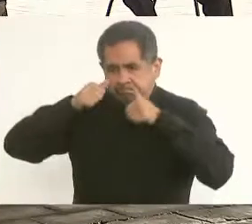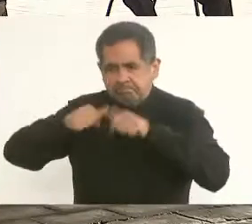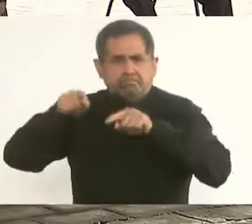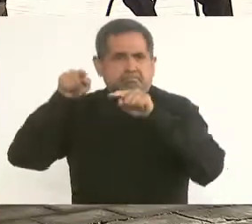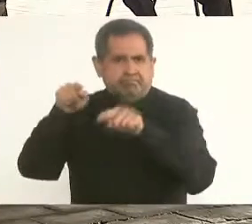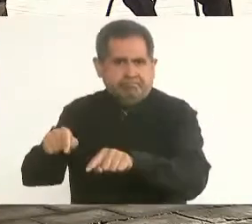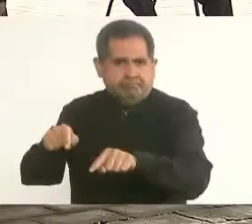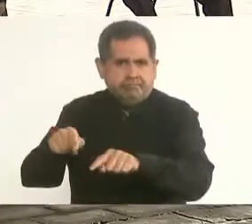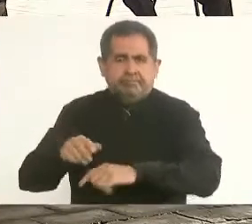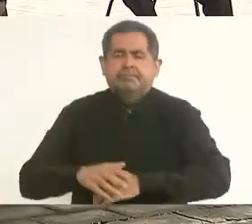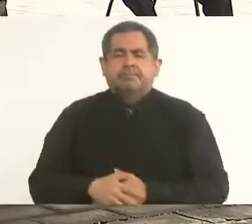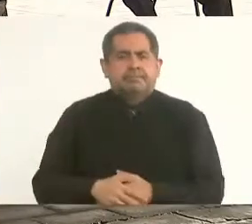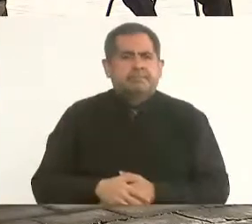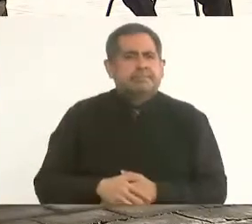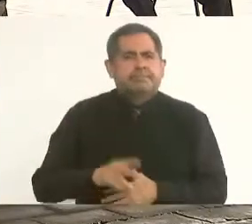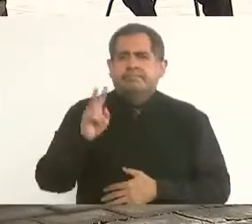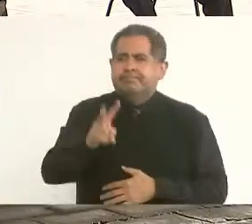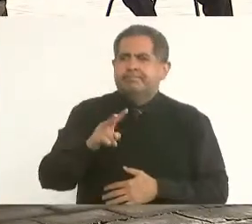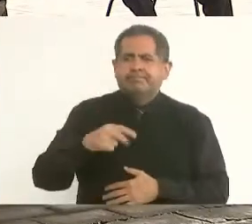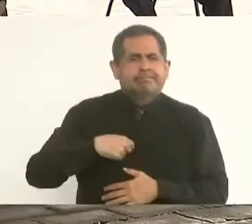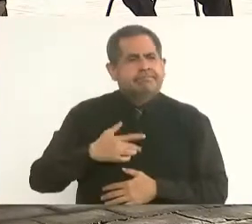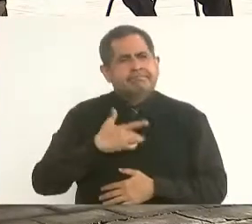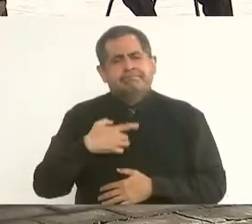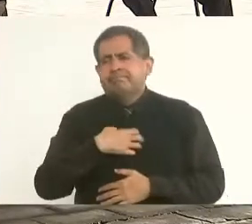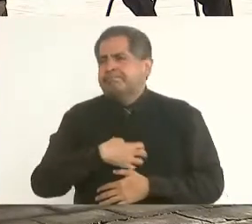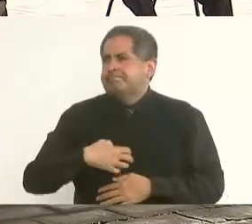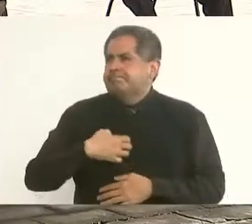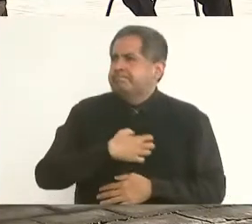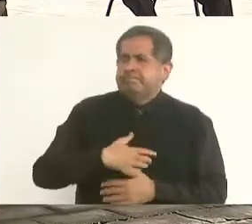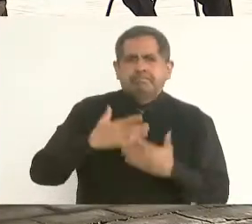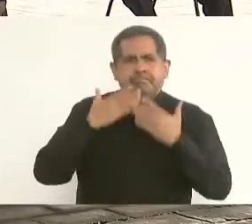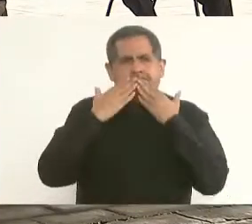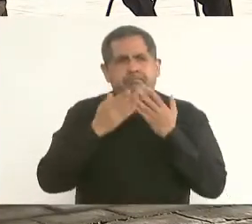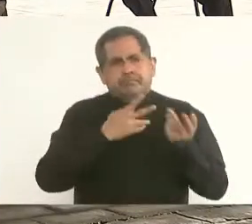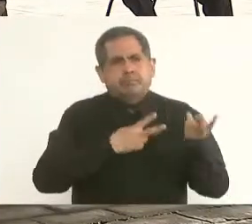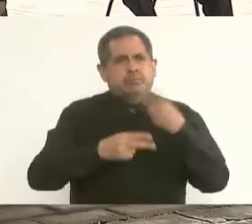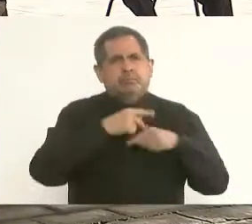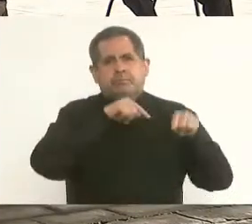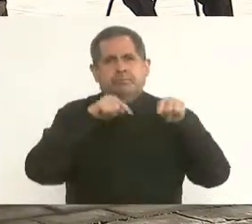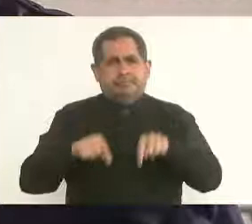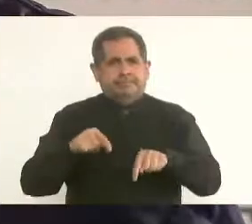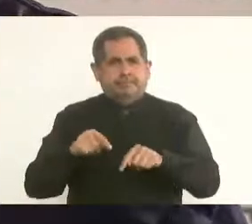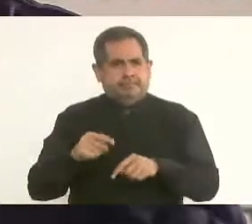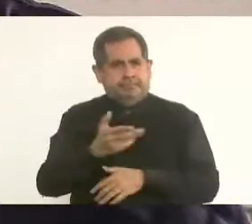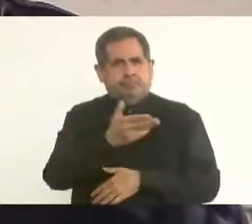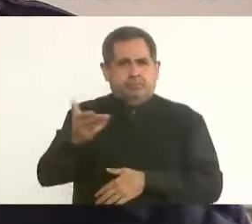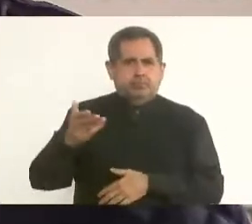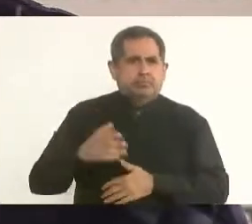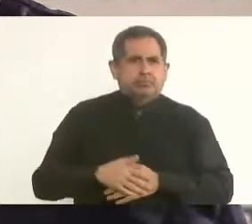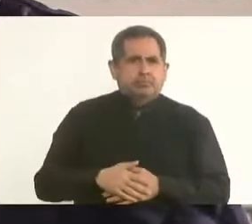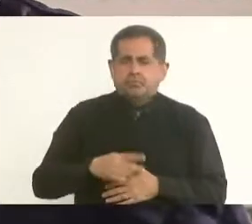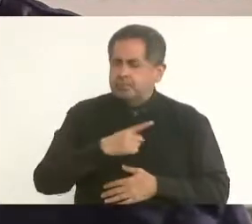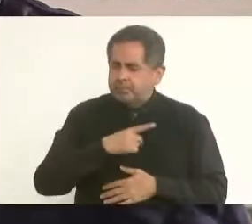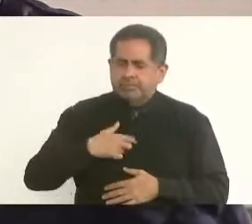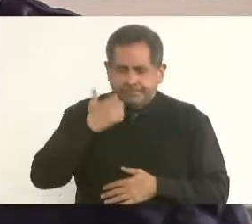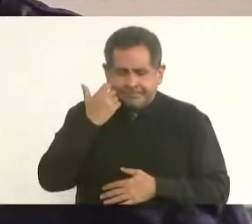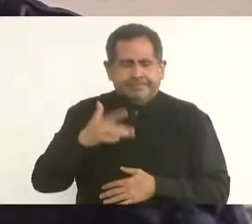da muchísimo gusto, la verdad, estar aquí con ustedes. Tenía que